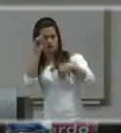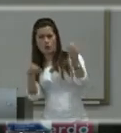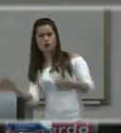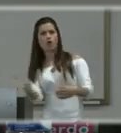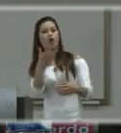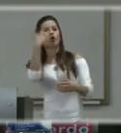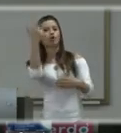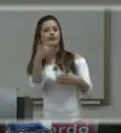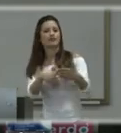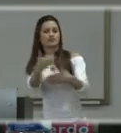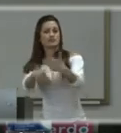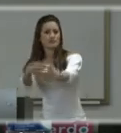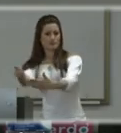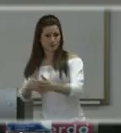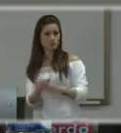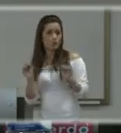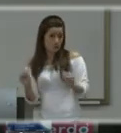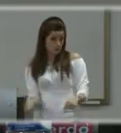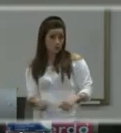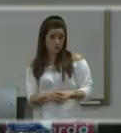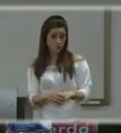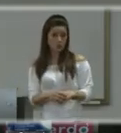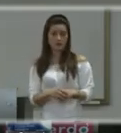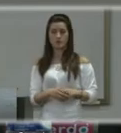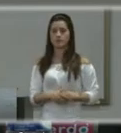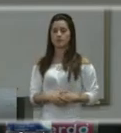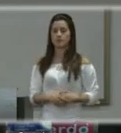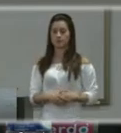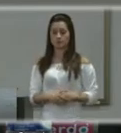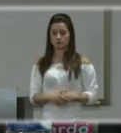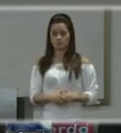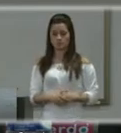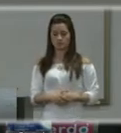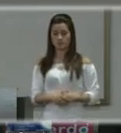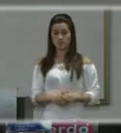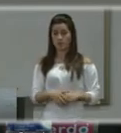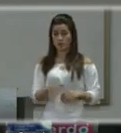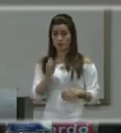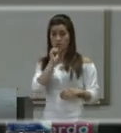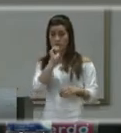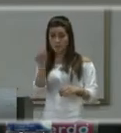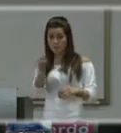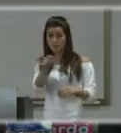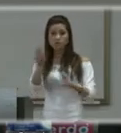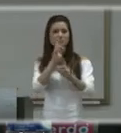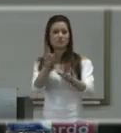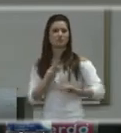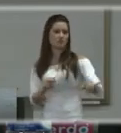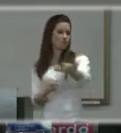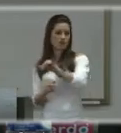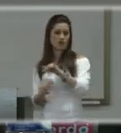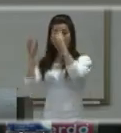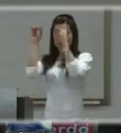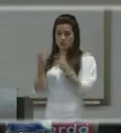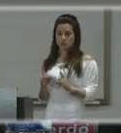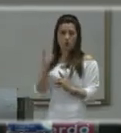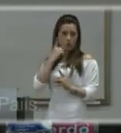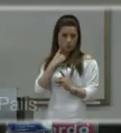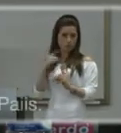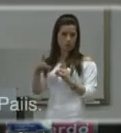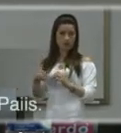el proceso se hizo de esa manera para que existieran estas posibilidades, esto nunca ocurre. O sea, el proceso, la sentencia nunca se revisa, el